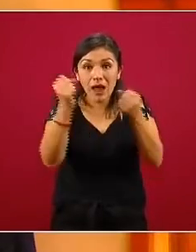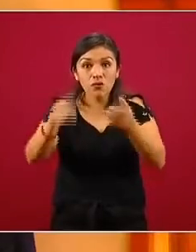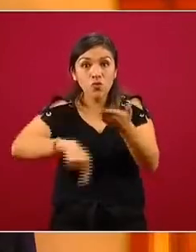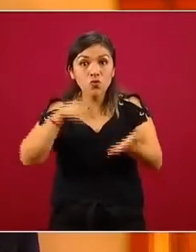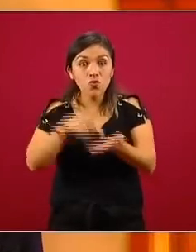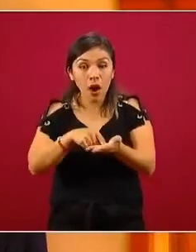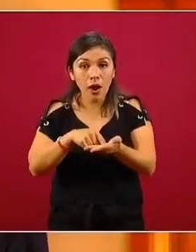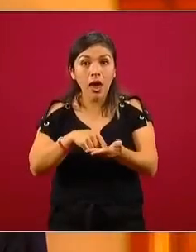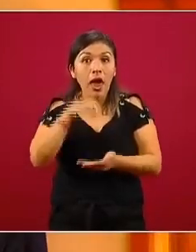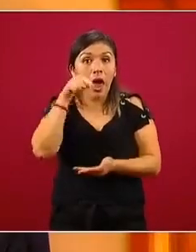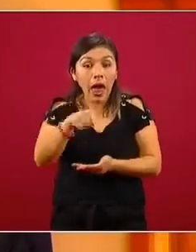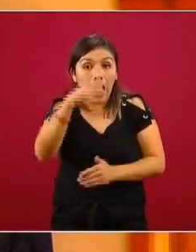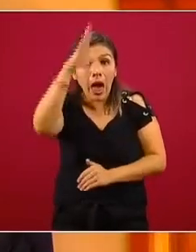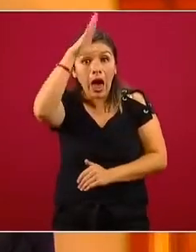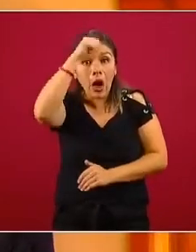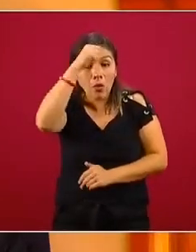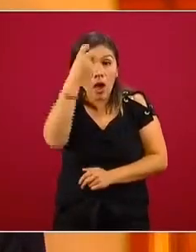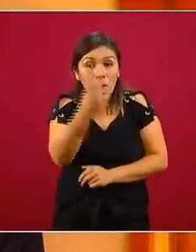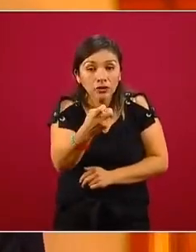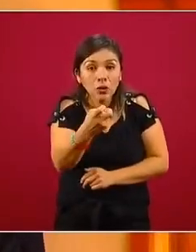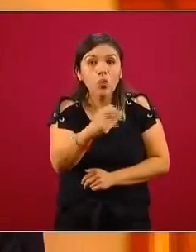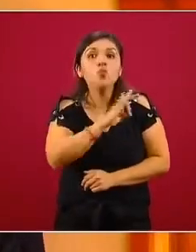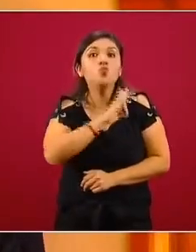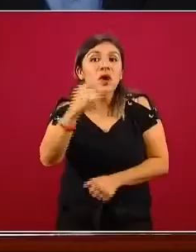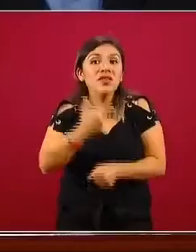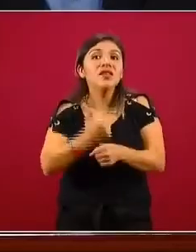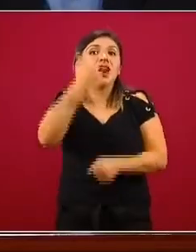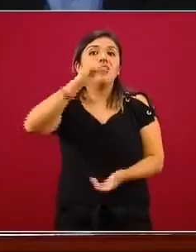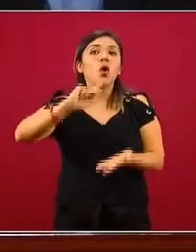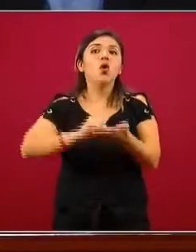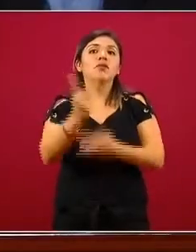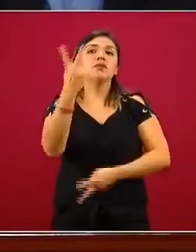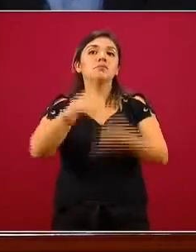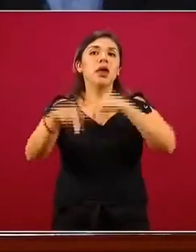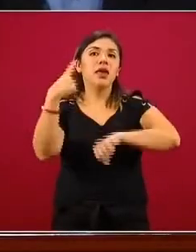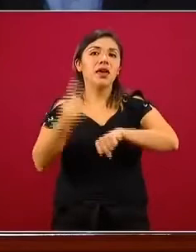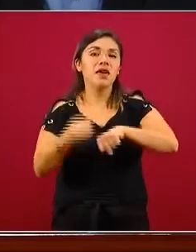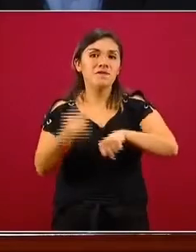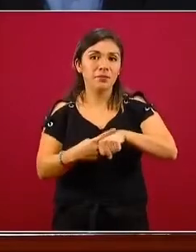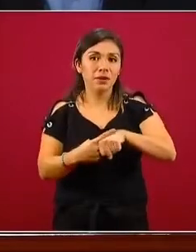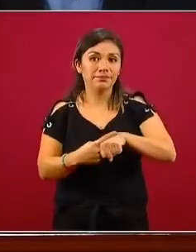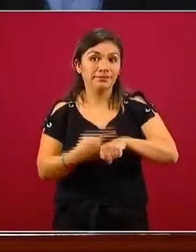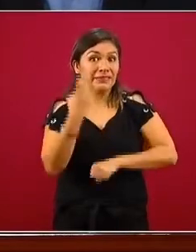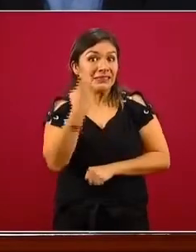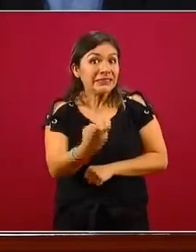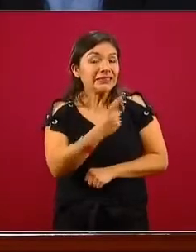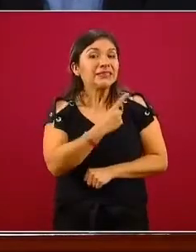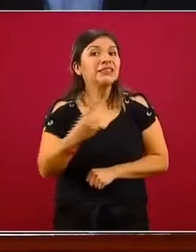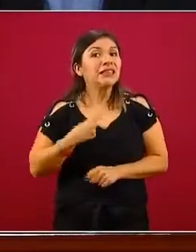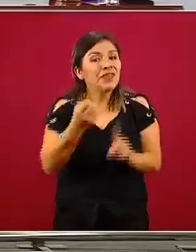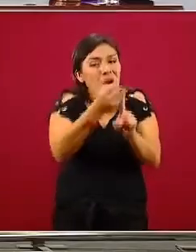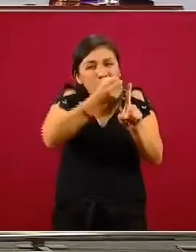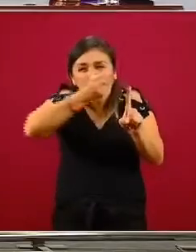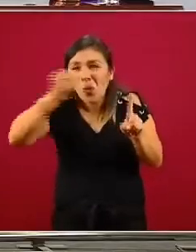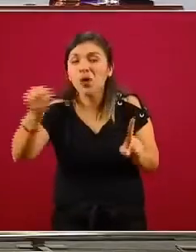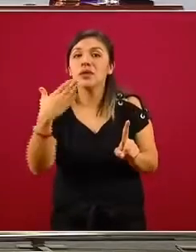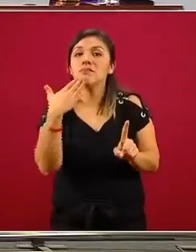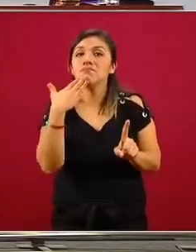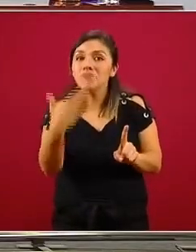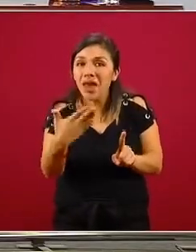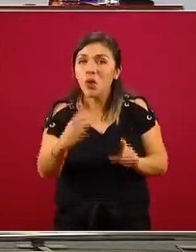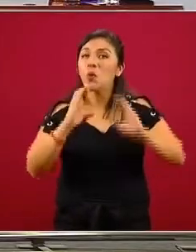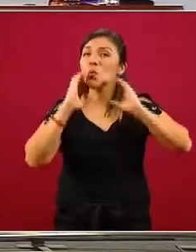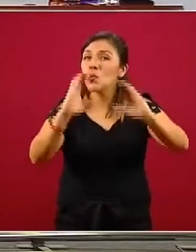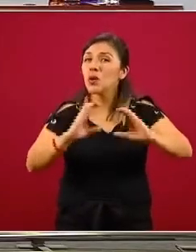está el tamaño del riesgo de un rebrote. Entonces, esto se tiene que hacer de manera muy organizada, de manera